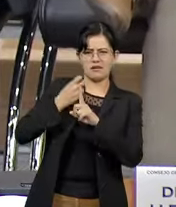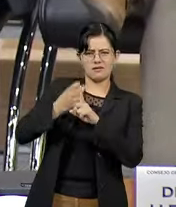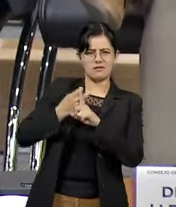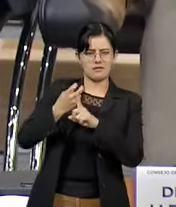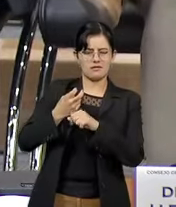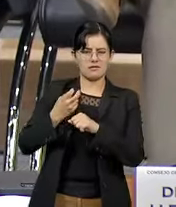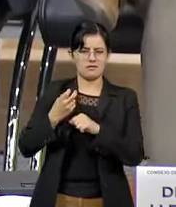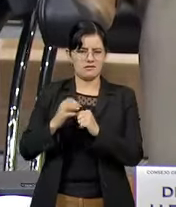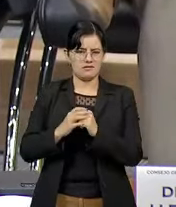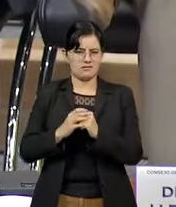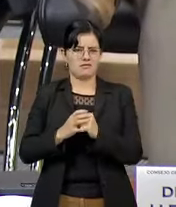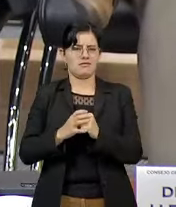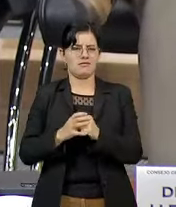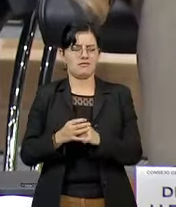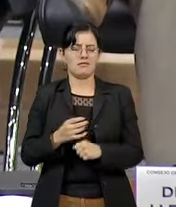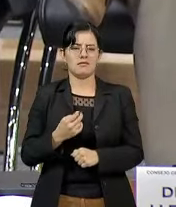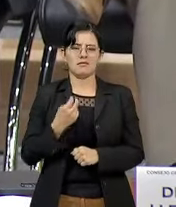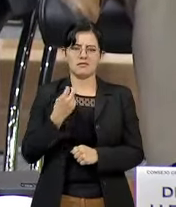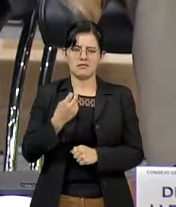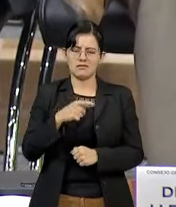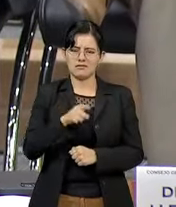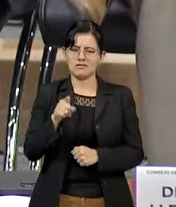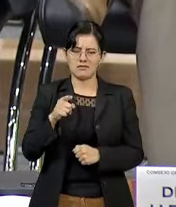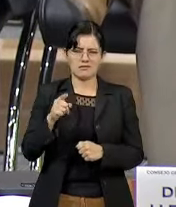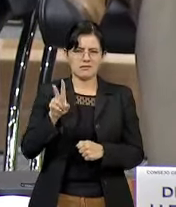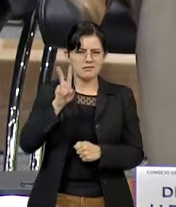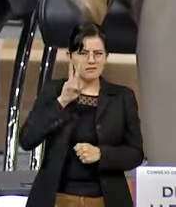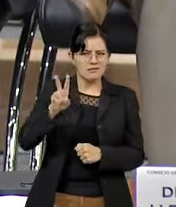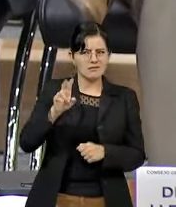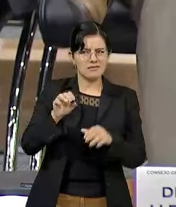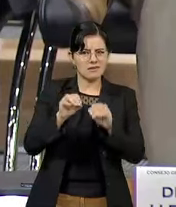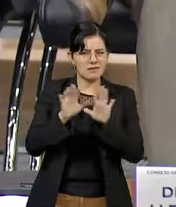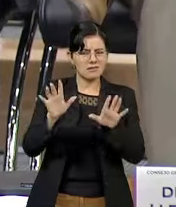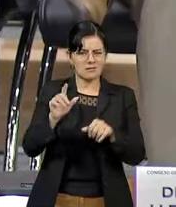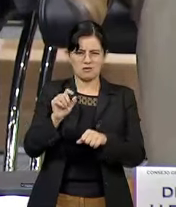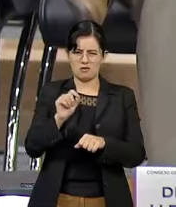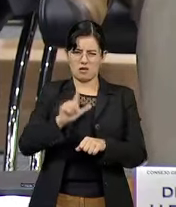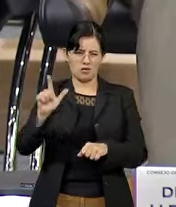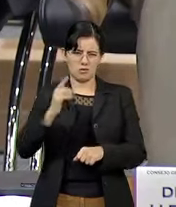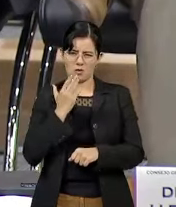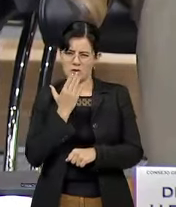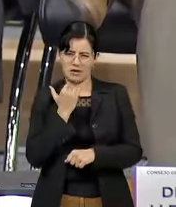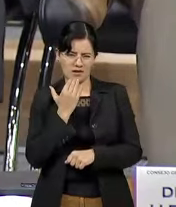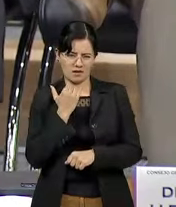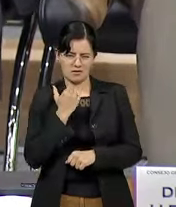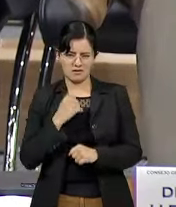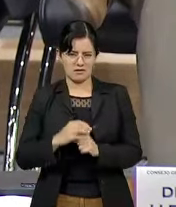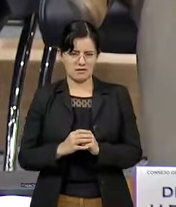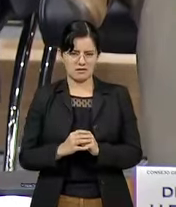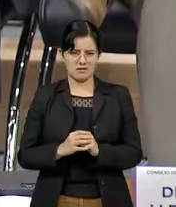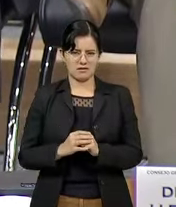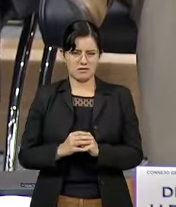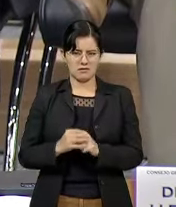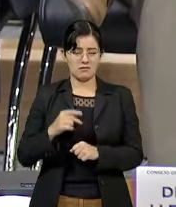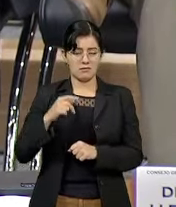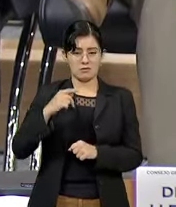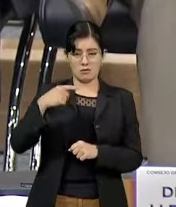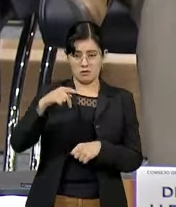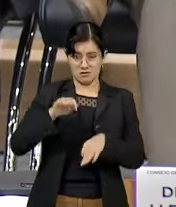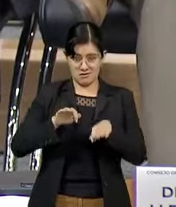reconocido el la falta de profesionalismo la falta de